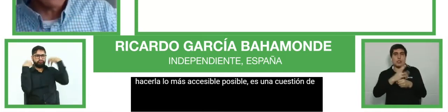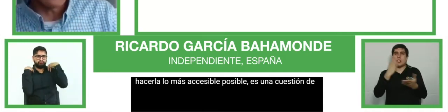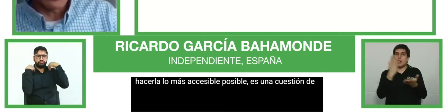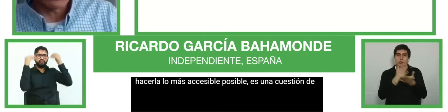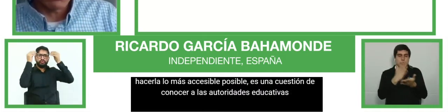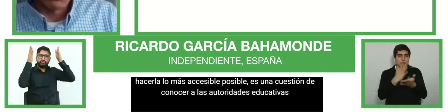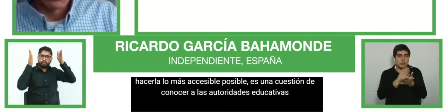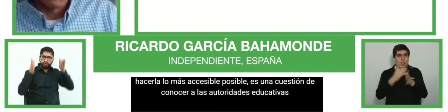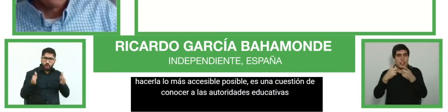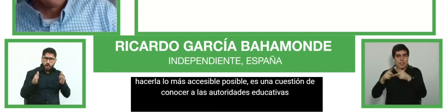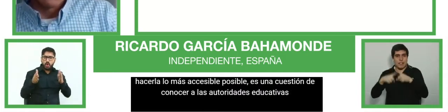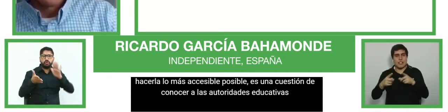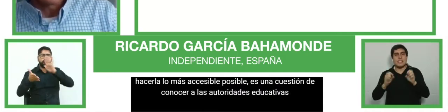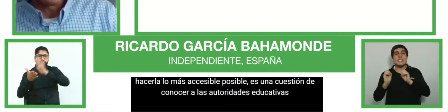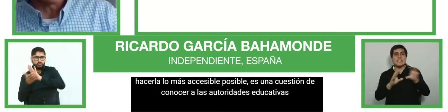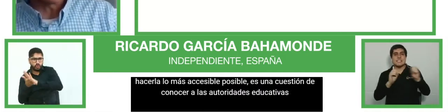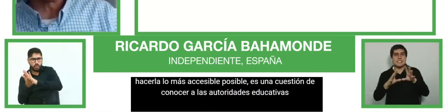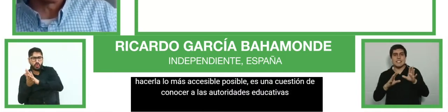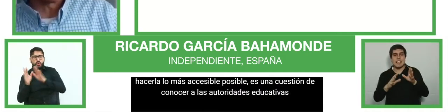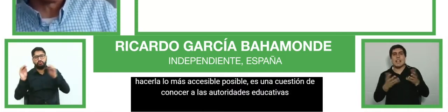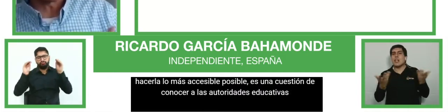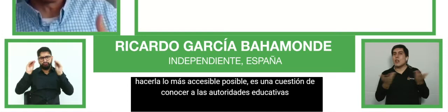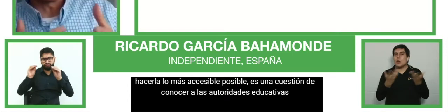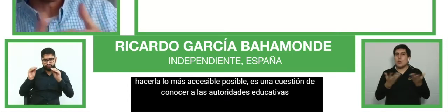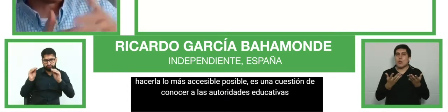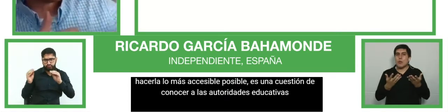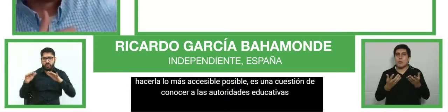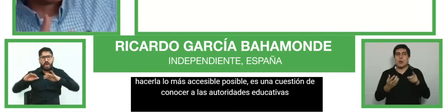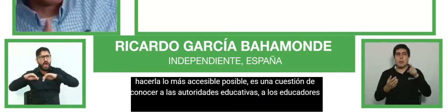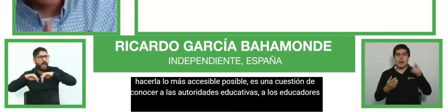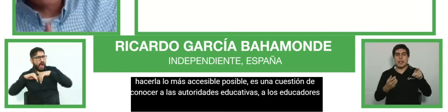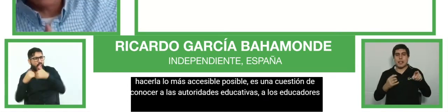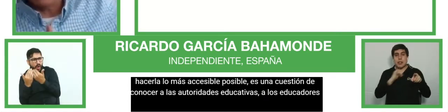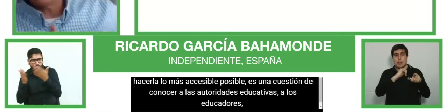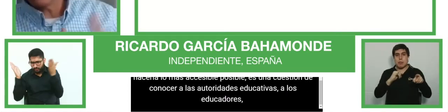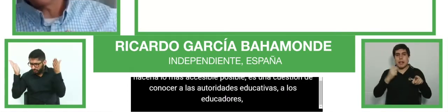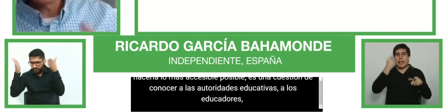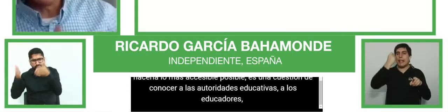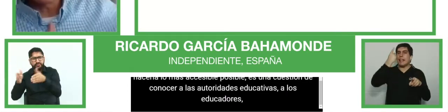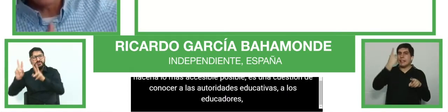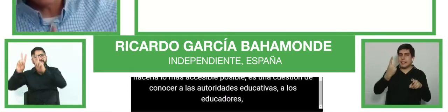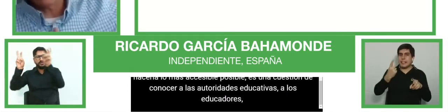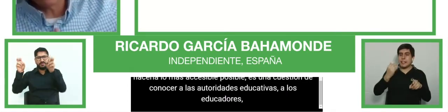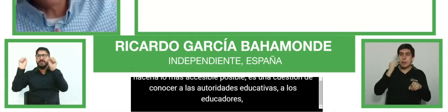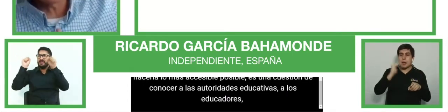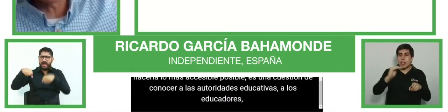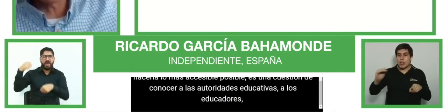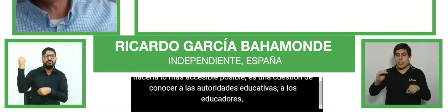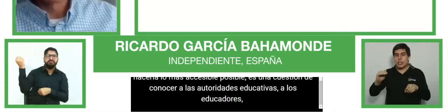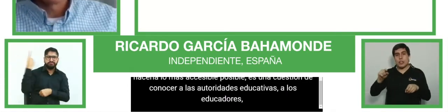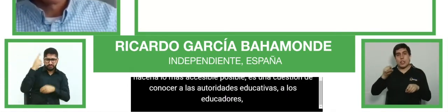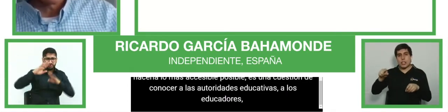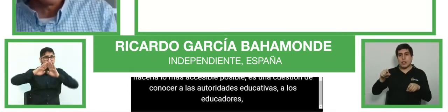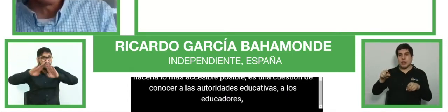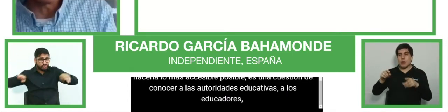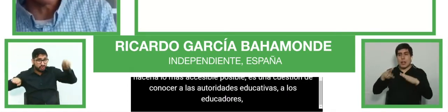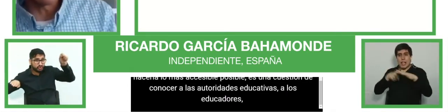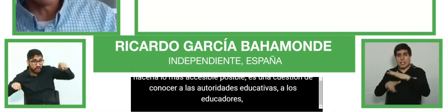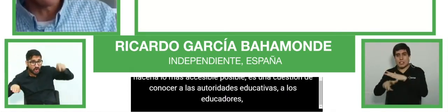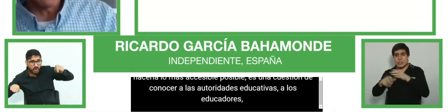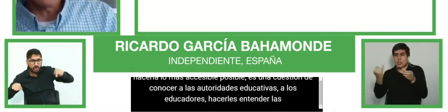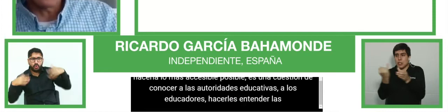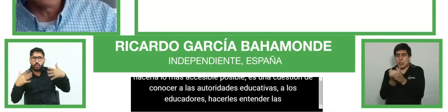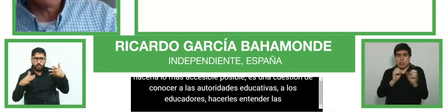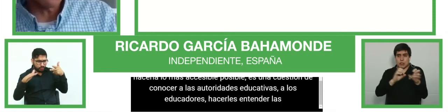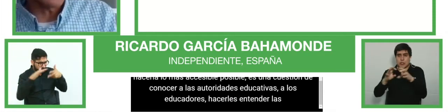cómo se hace esto, ¿no? Y hacerles entender las repercusiones que esto, si no se hace, pueden tener en el